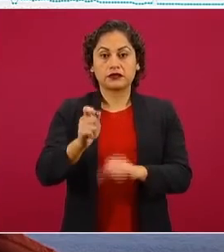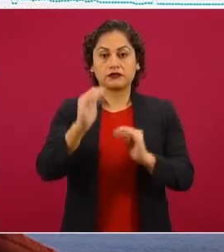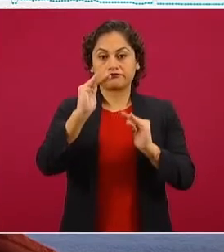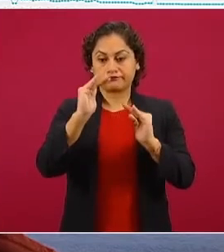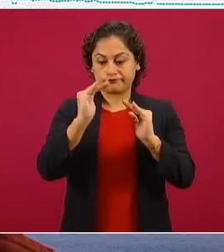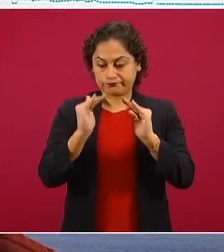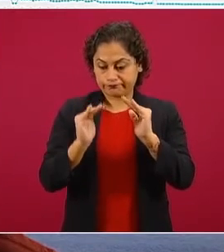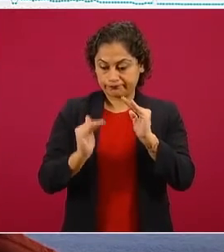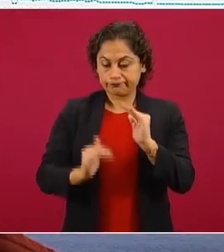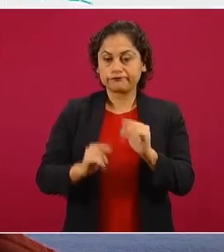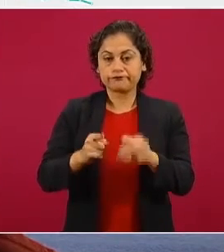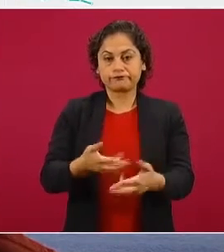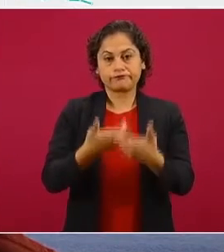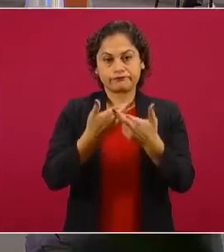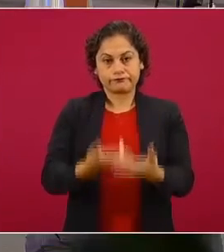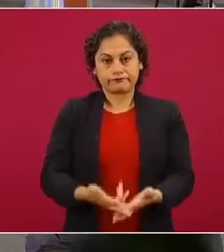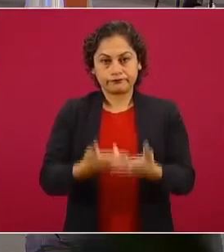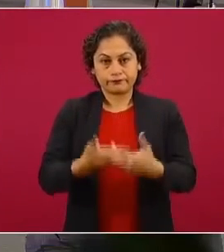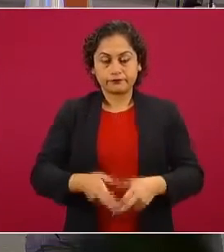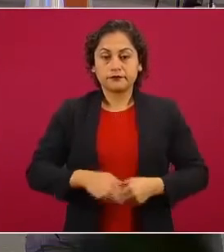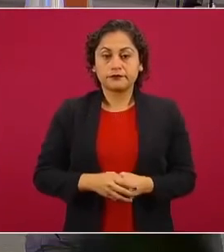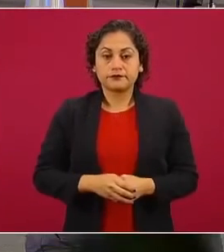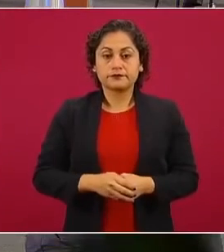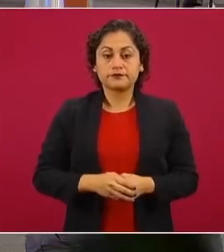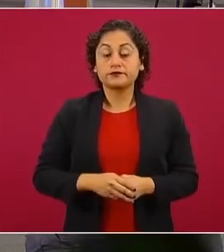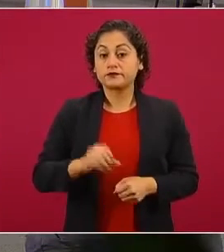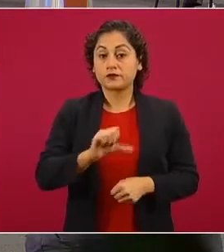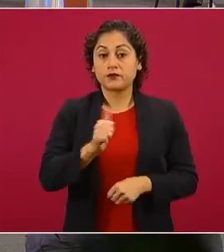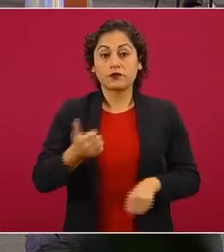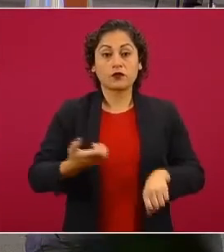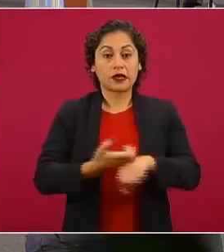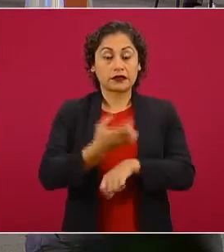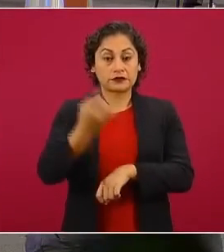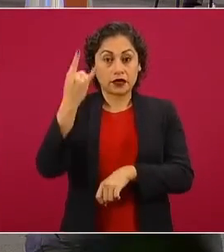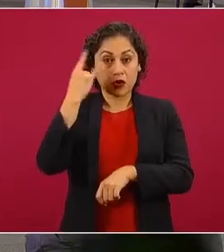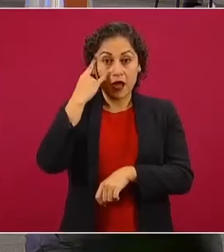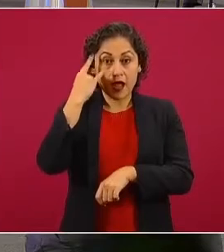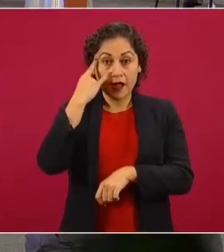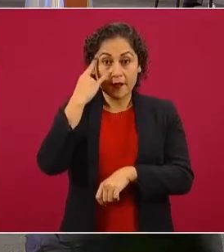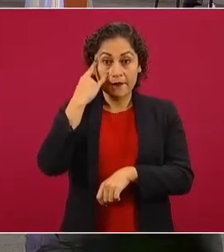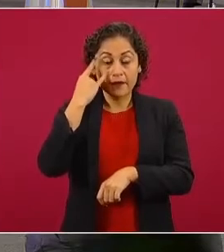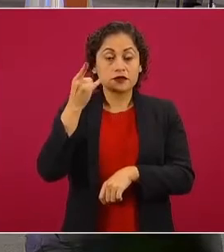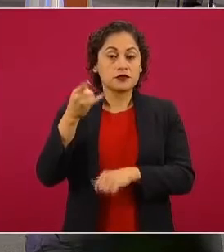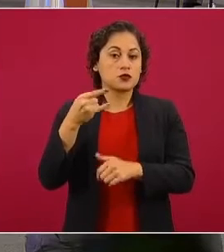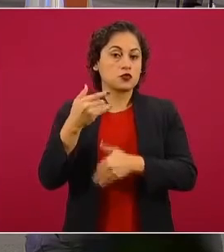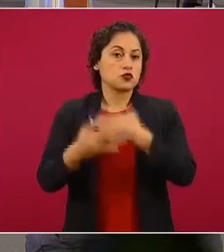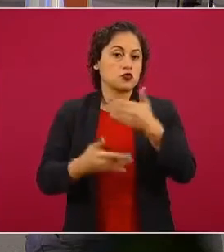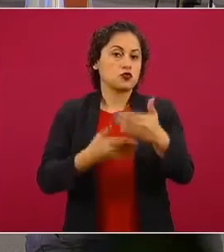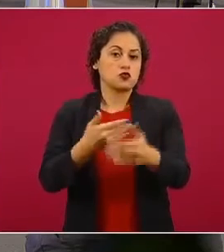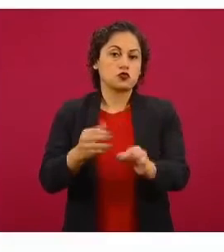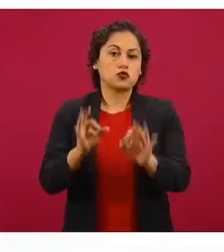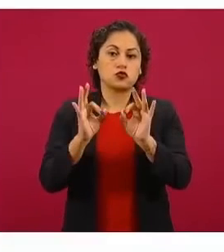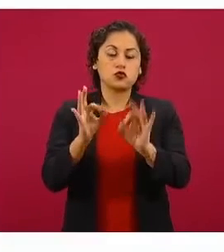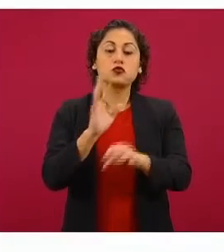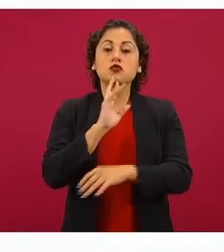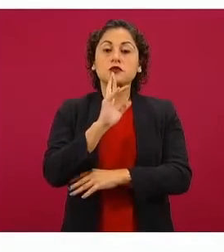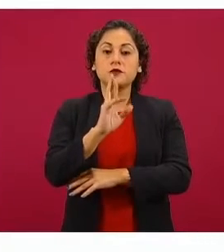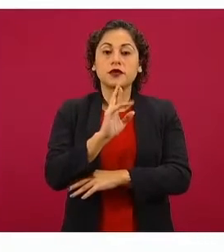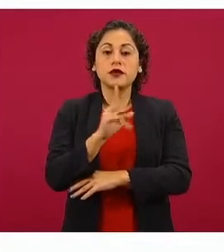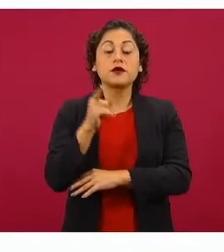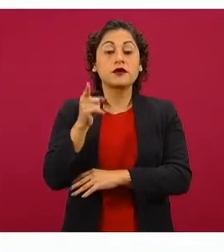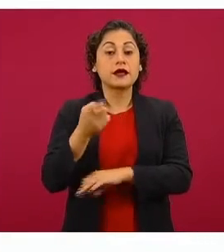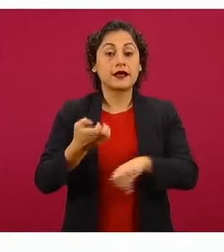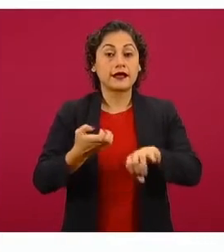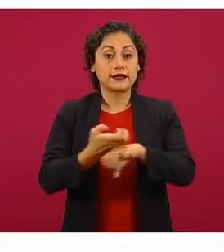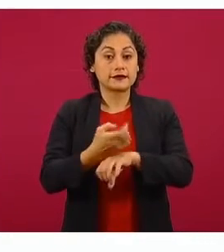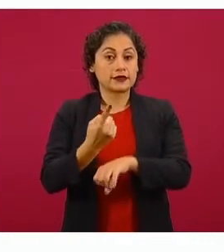reserva hospitalaria. La siguiente. Campeche es el estado que lleva el avance más importante en el control epidémico, fue el primer estado en